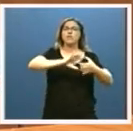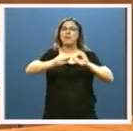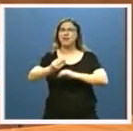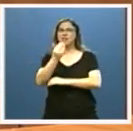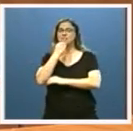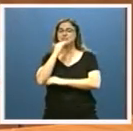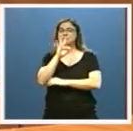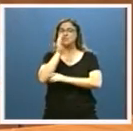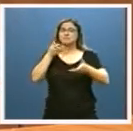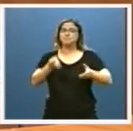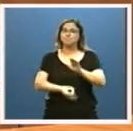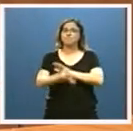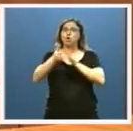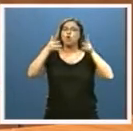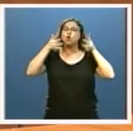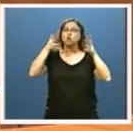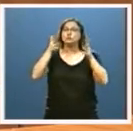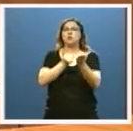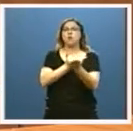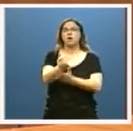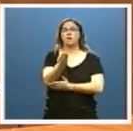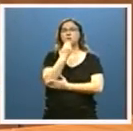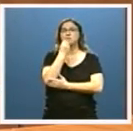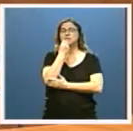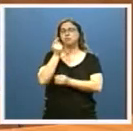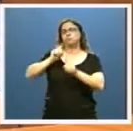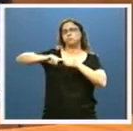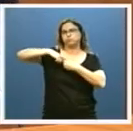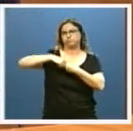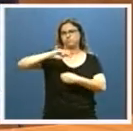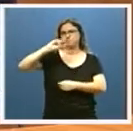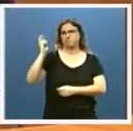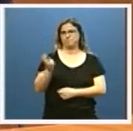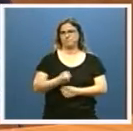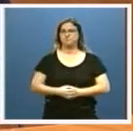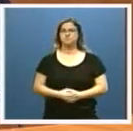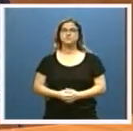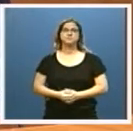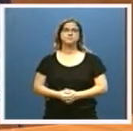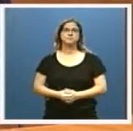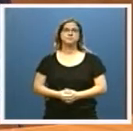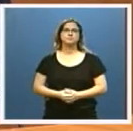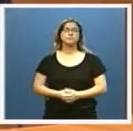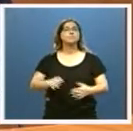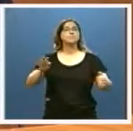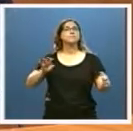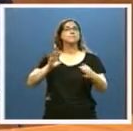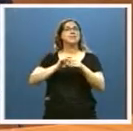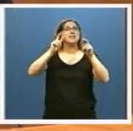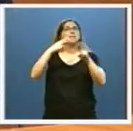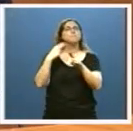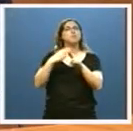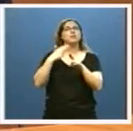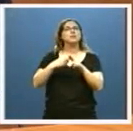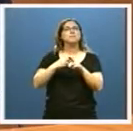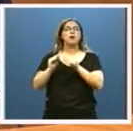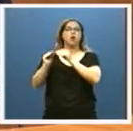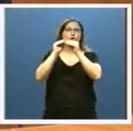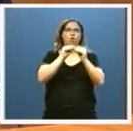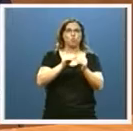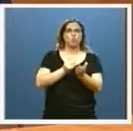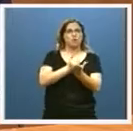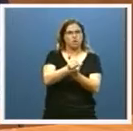del que formarán parte los distintos agentes de la misma en relación con la política agraria común se cumplió el